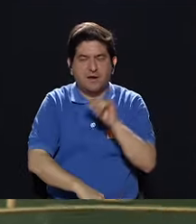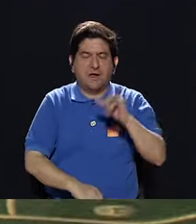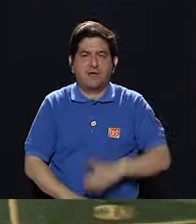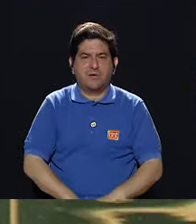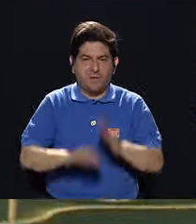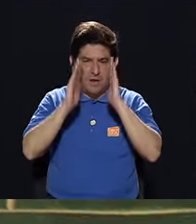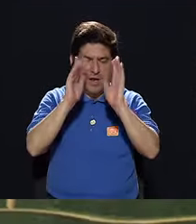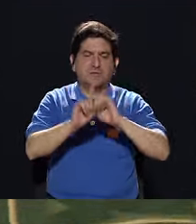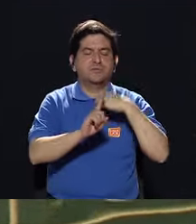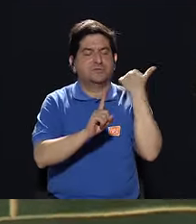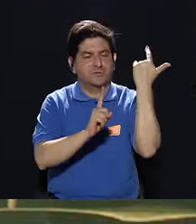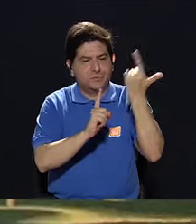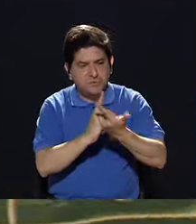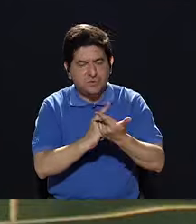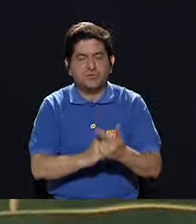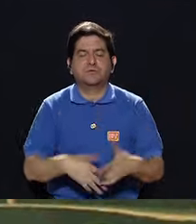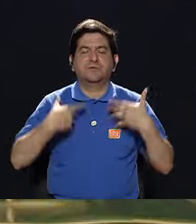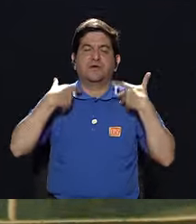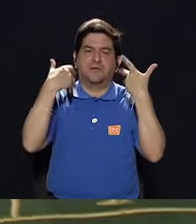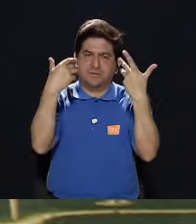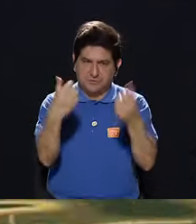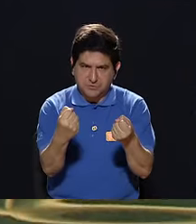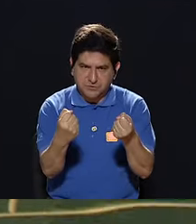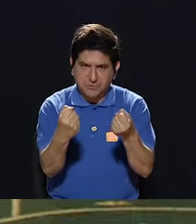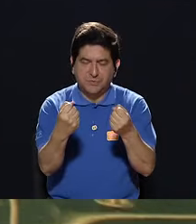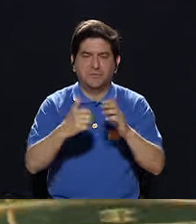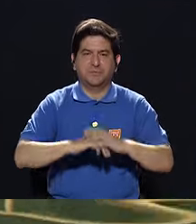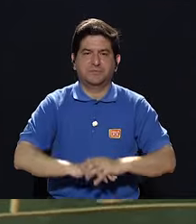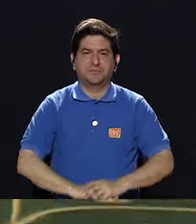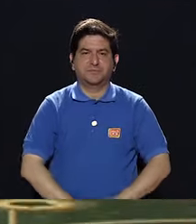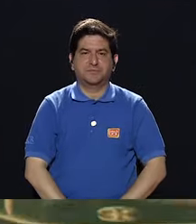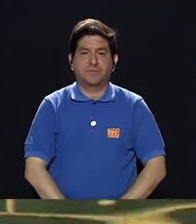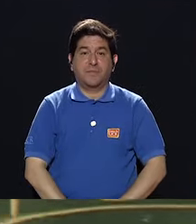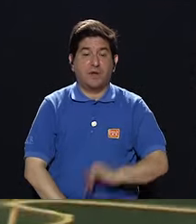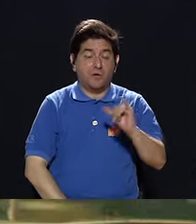ingenieril, sino abordando un poco la parte social, la parte de salud,